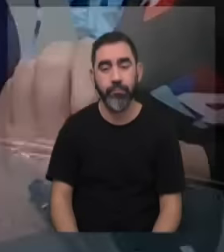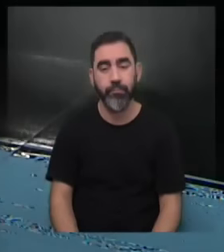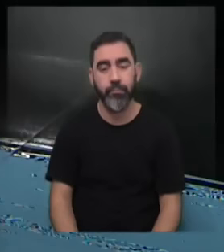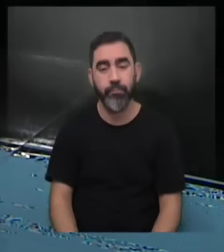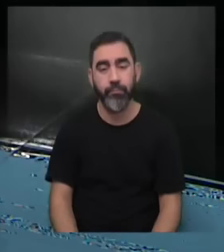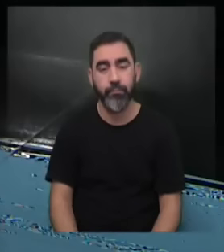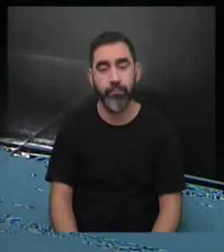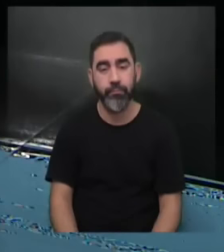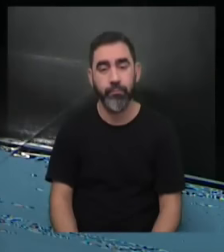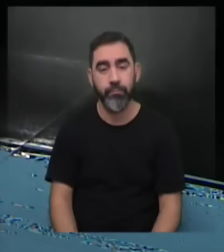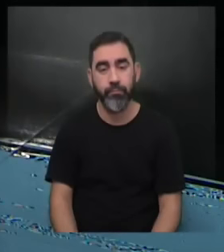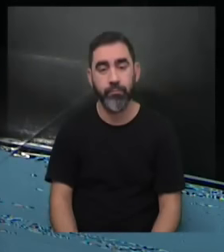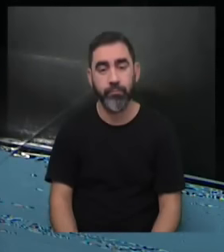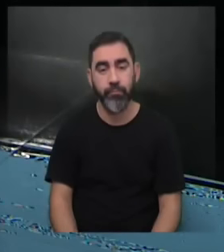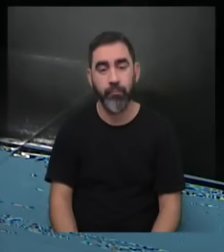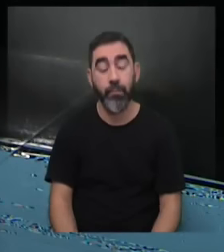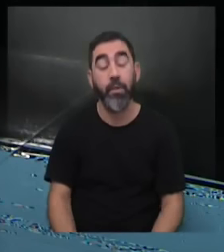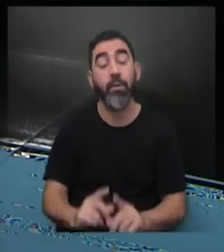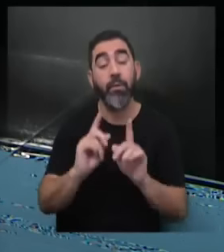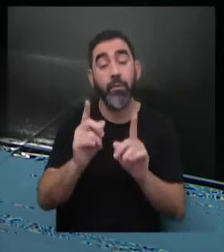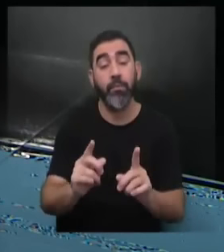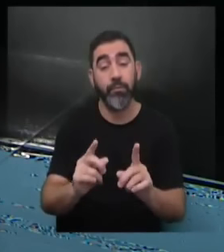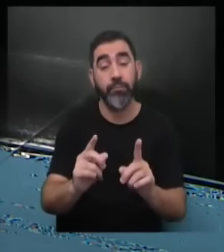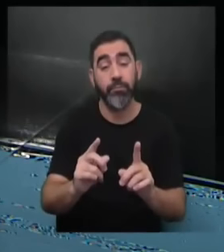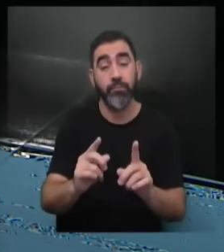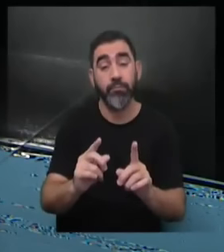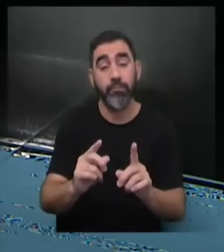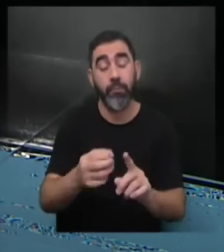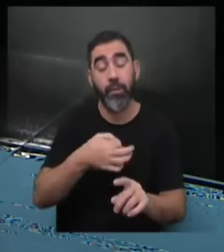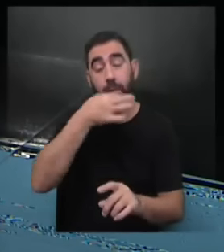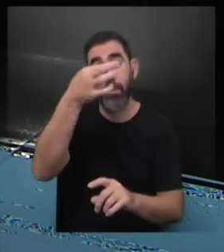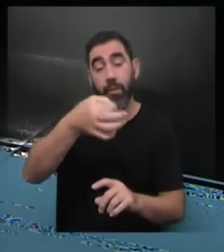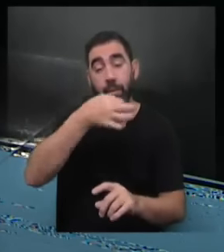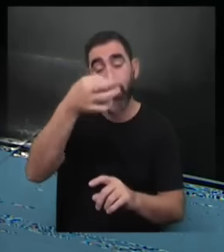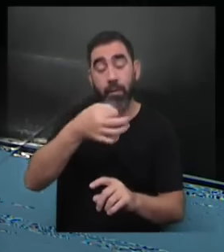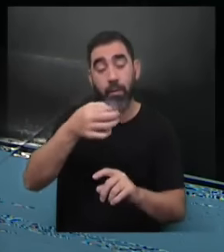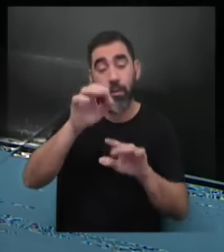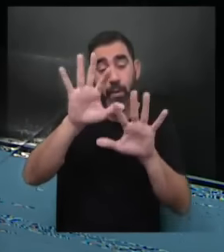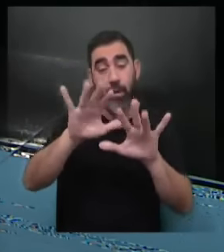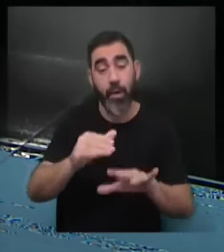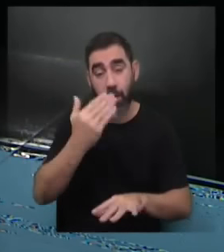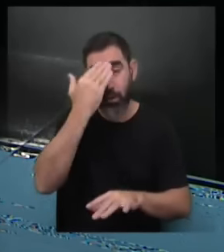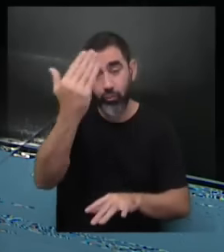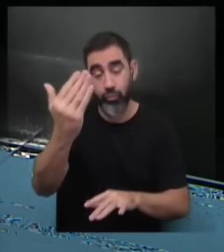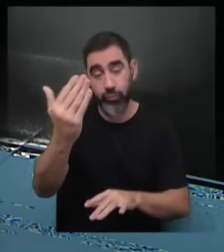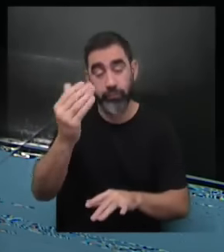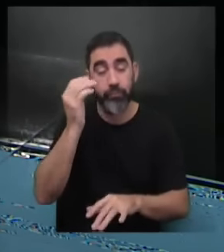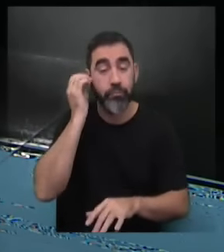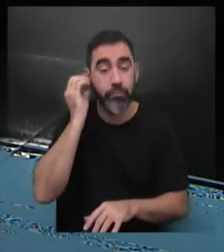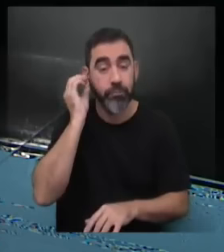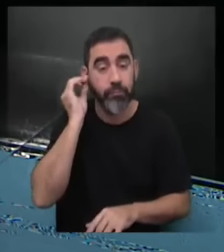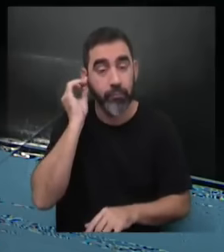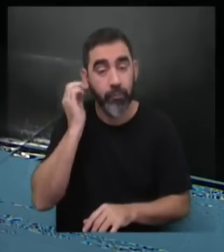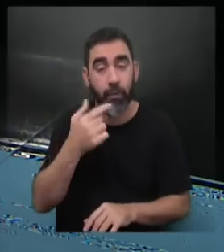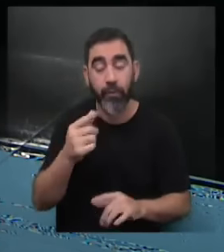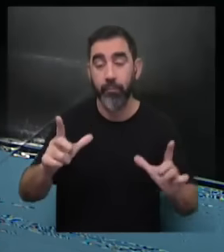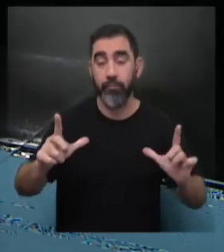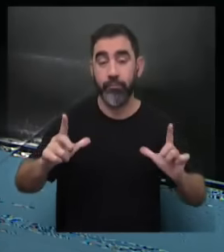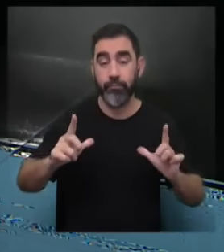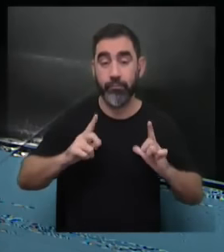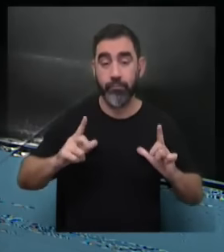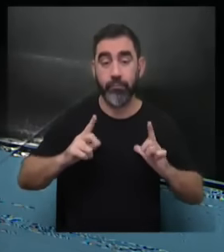otro por su parte también hubo un eh una declaración de el frente amplio quien dijo que va a esperar